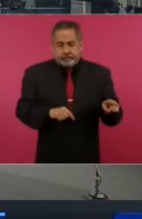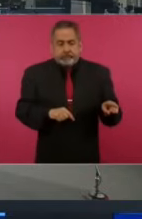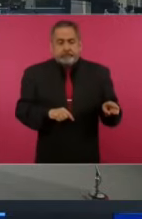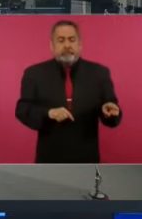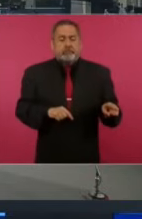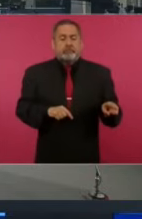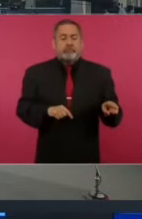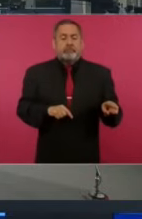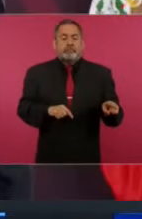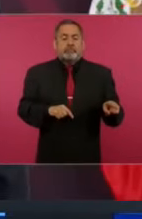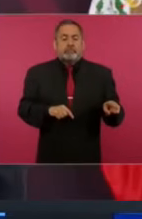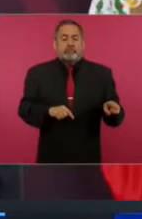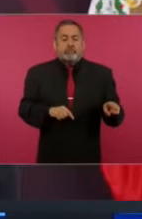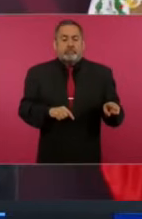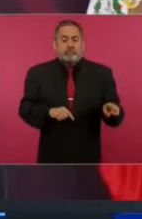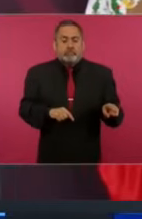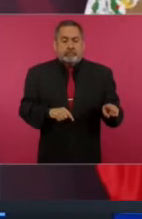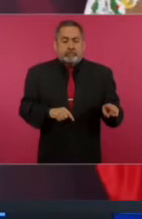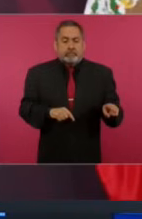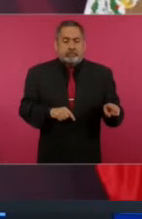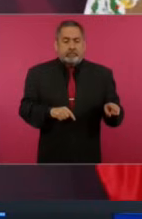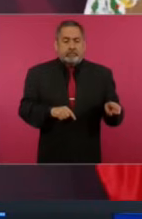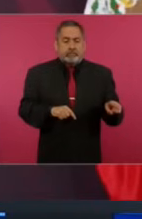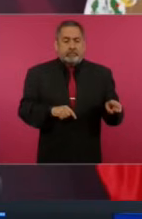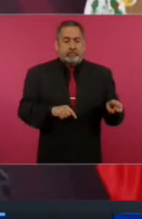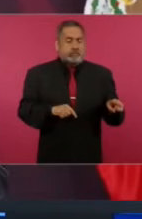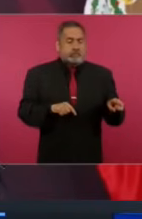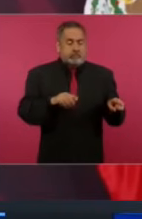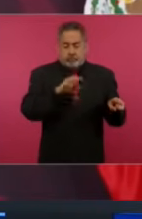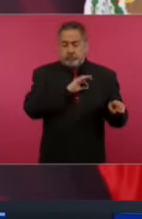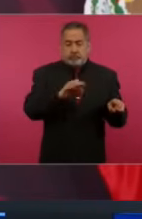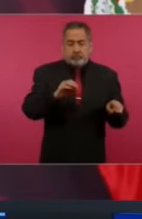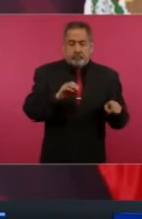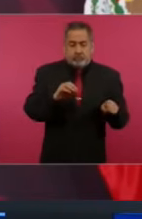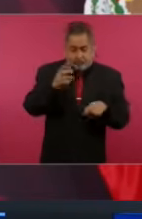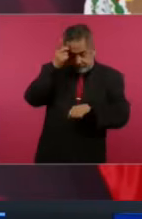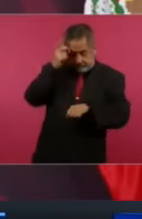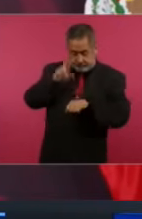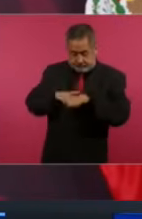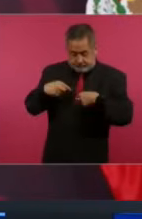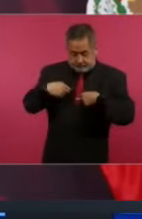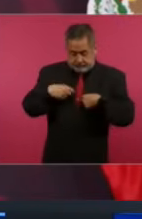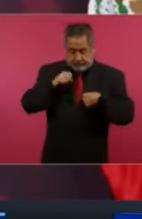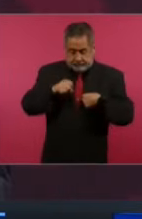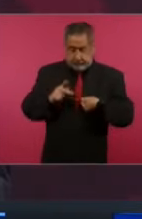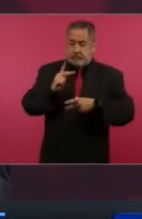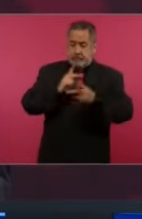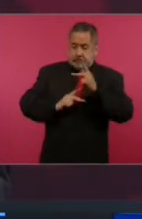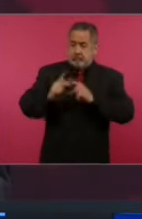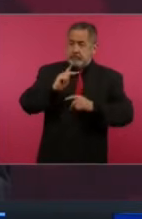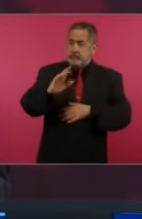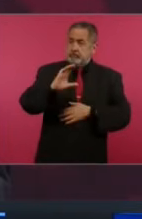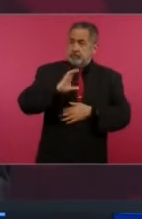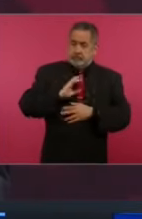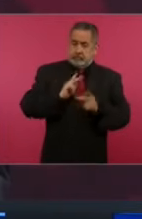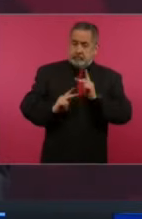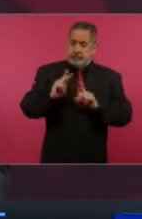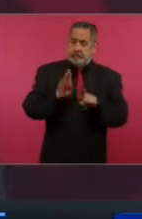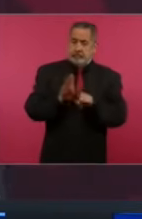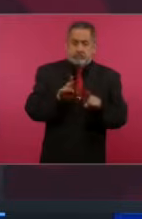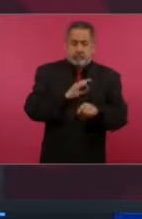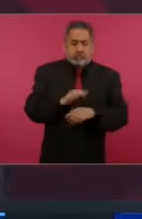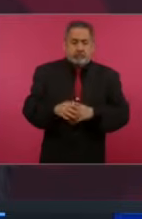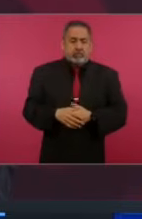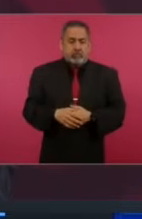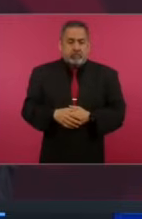porque las fiscalías no quieren informar, lo que hacía Uriel Carmona en Morelos, ¿verdad?, que no daba datos sobre los delitos.